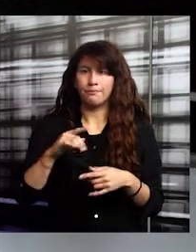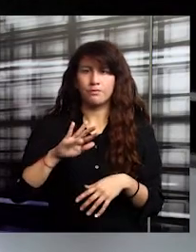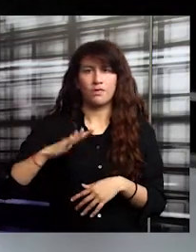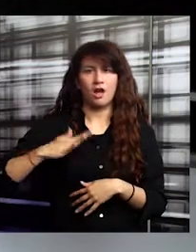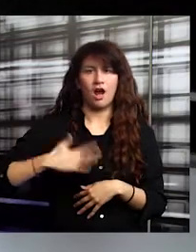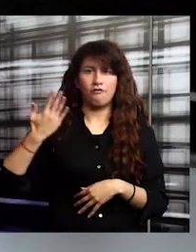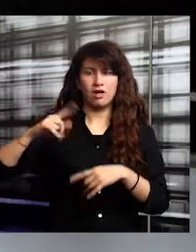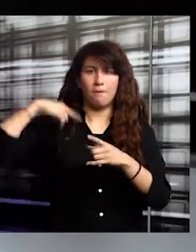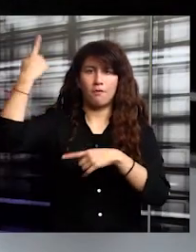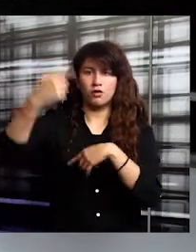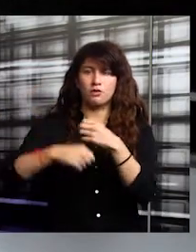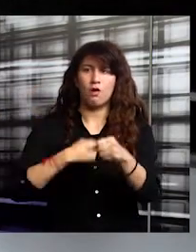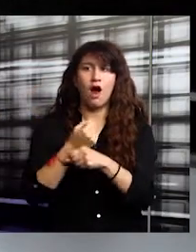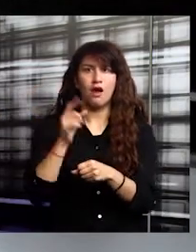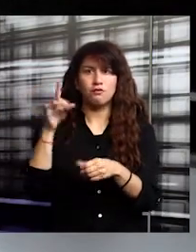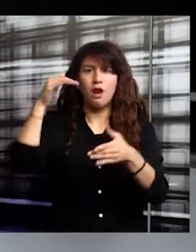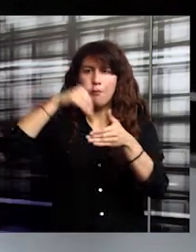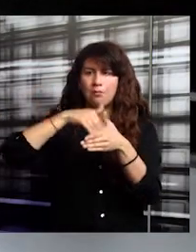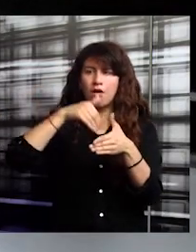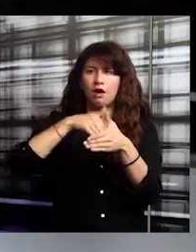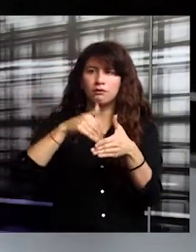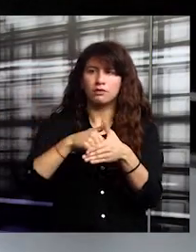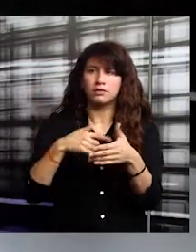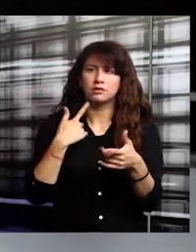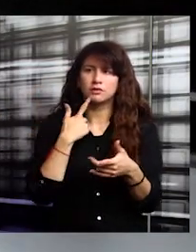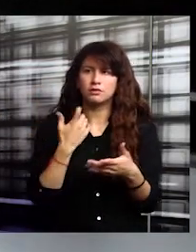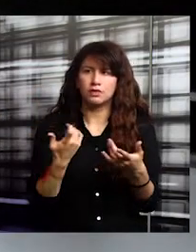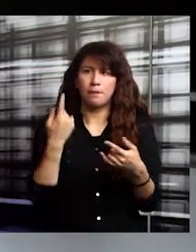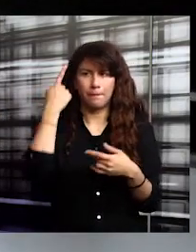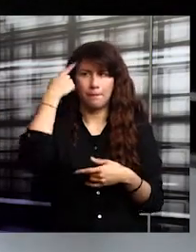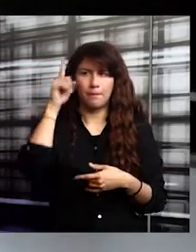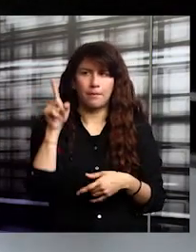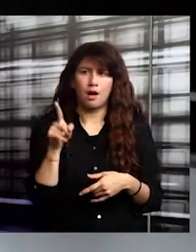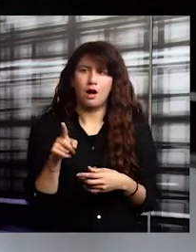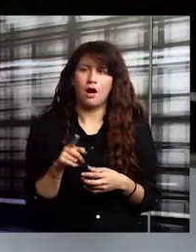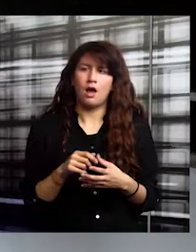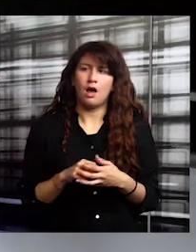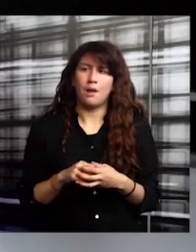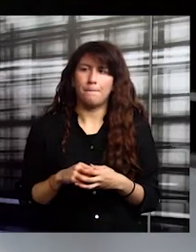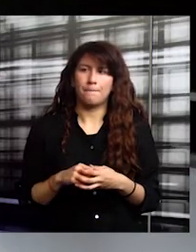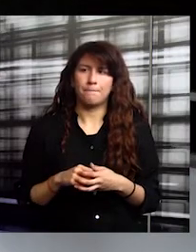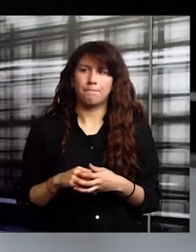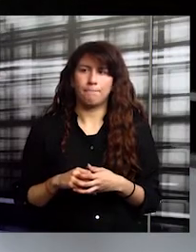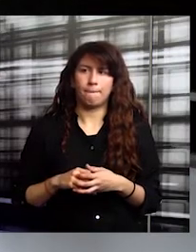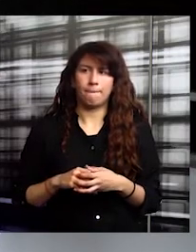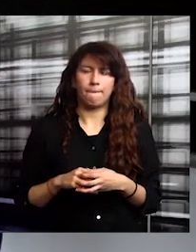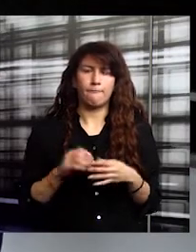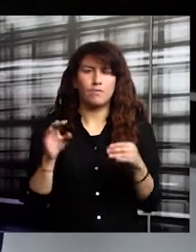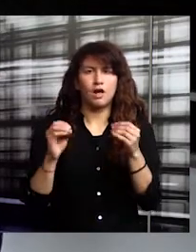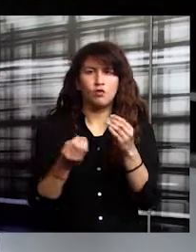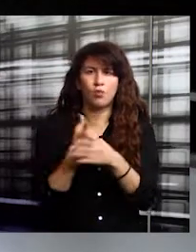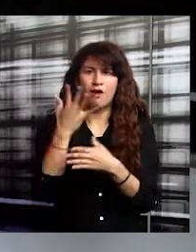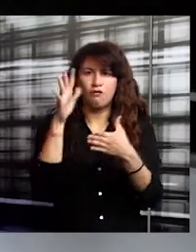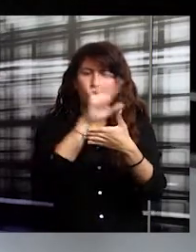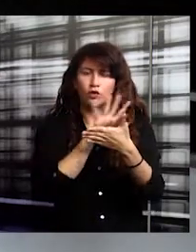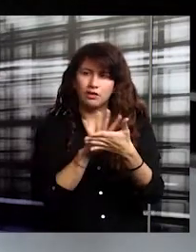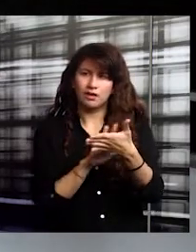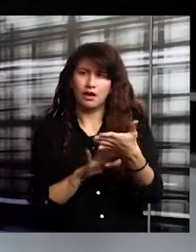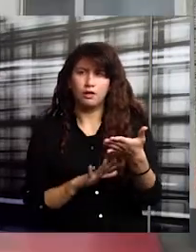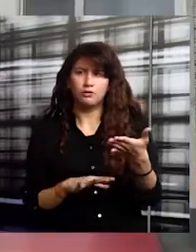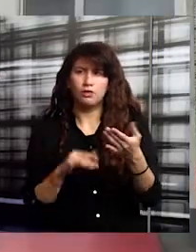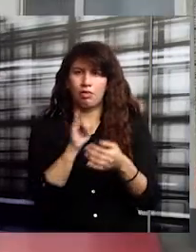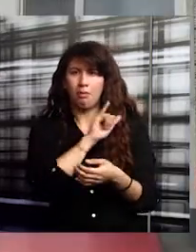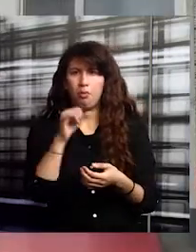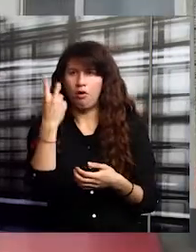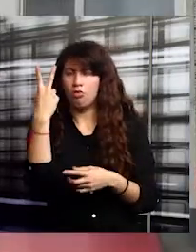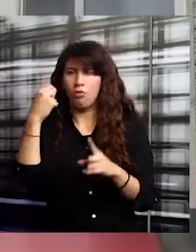elaboración del nuevo texto y después en 2 meses la aprobación. Entonces estamos hablando de, ¿serán los plazos necesarios? Es decir, yo